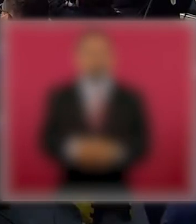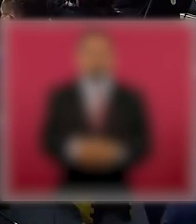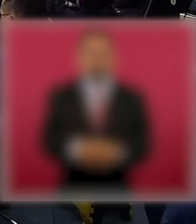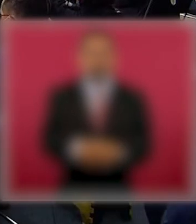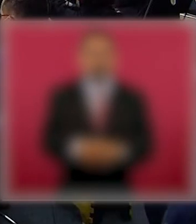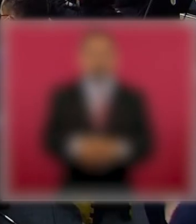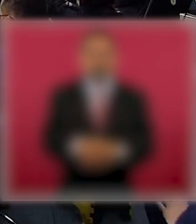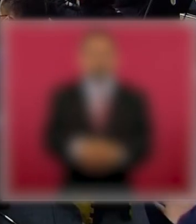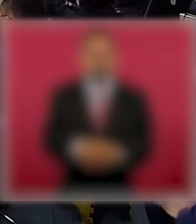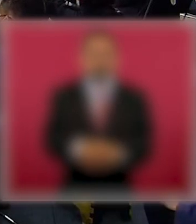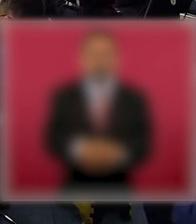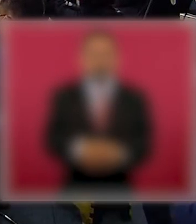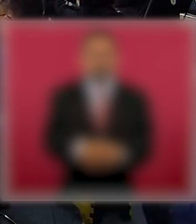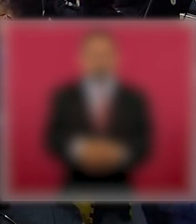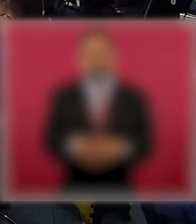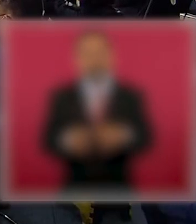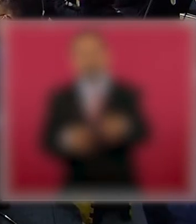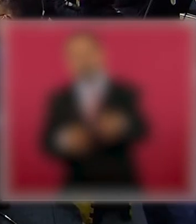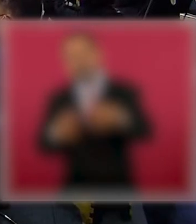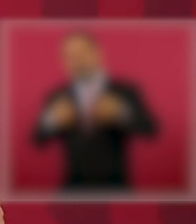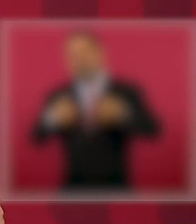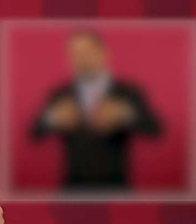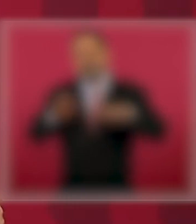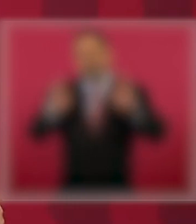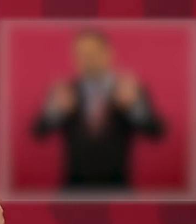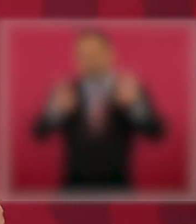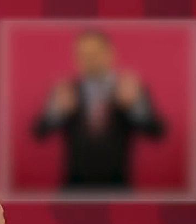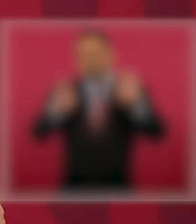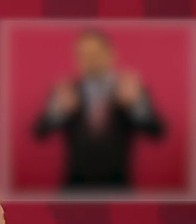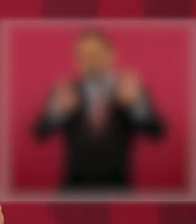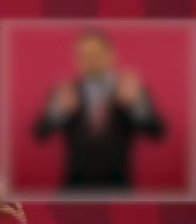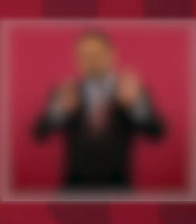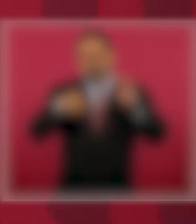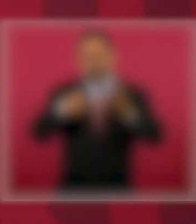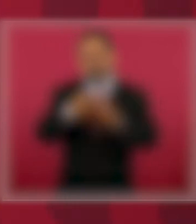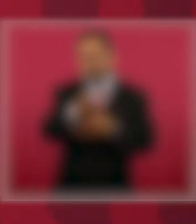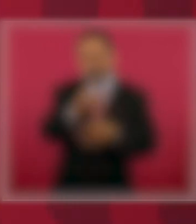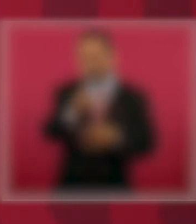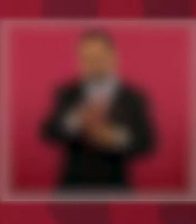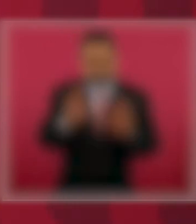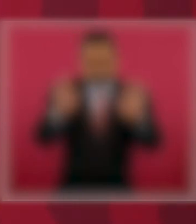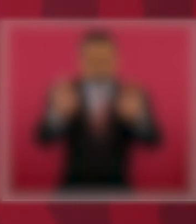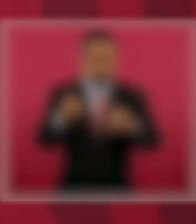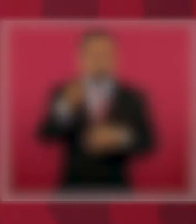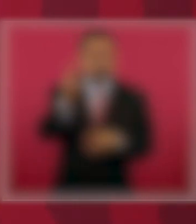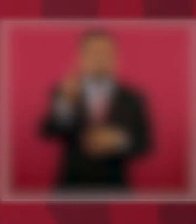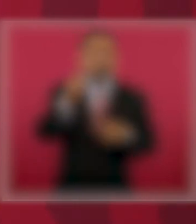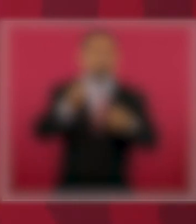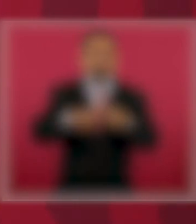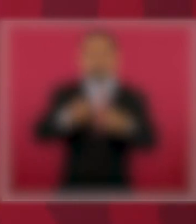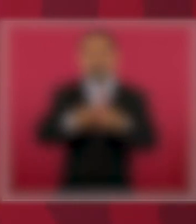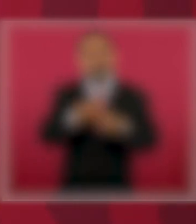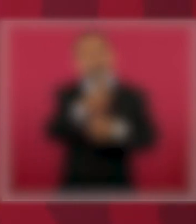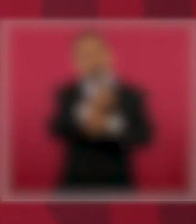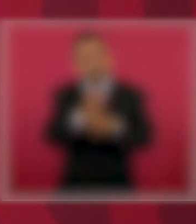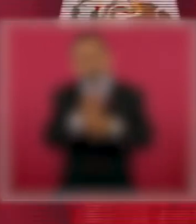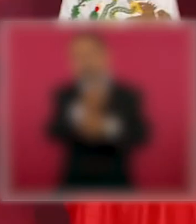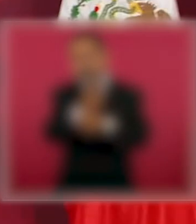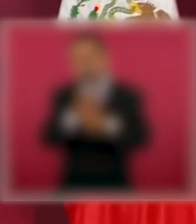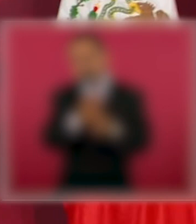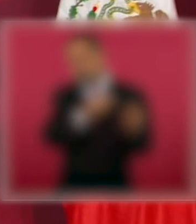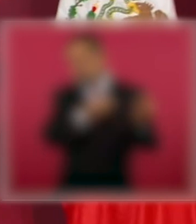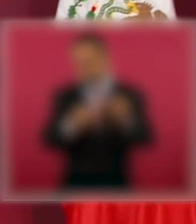el país, por lo que se pronunció a favor de que sea a través de encuestas la forma en que se defina el candidato de Morena